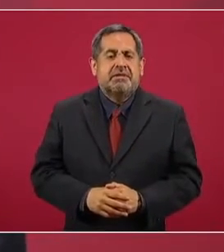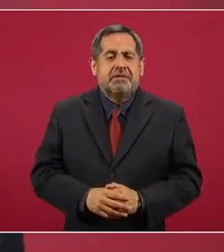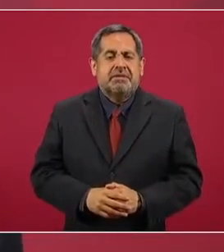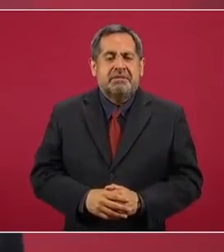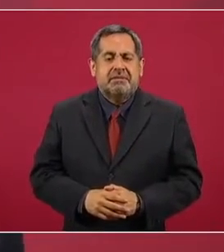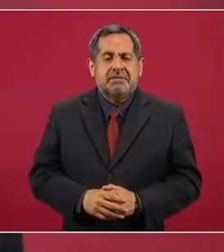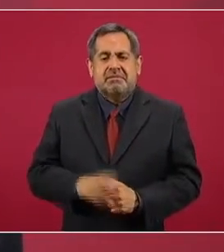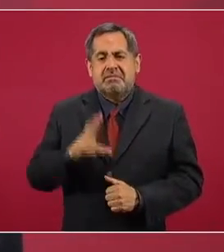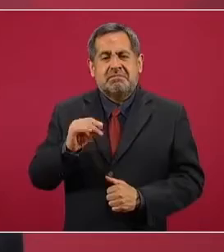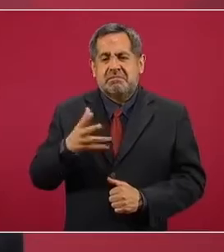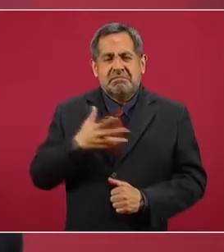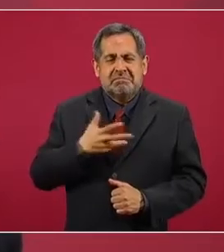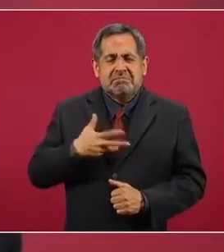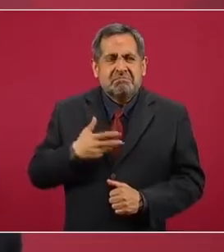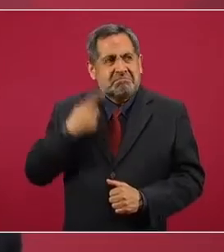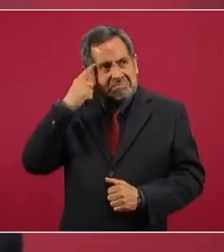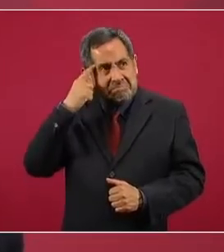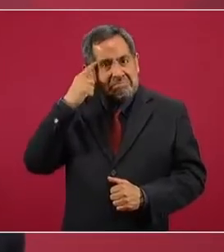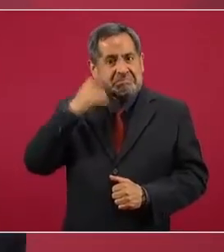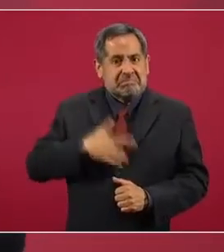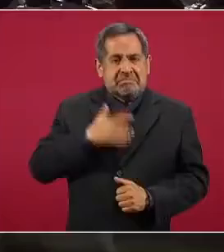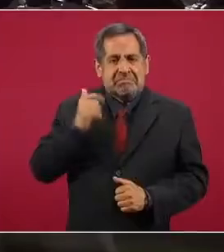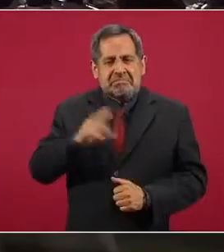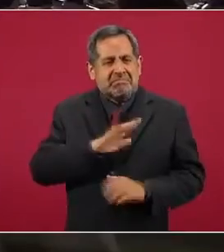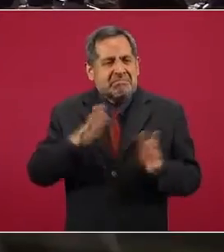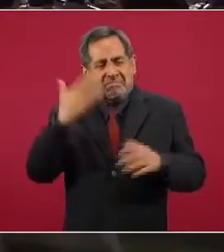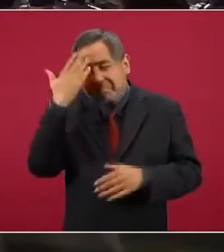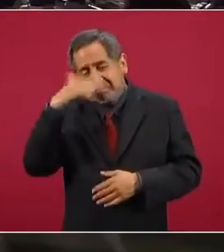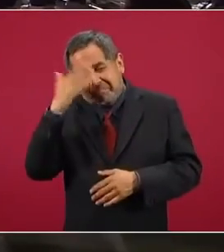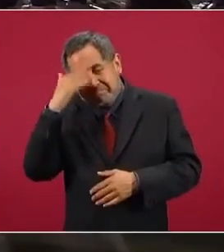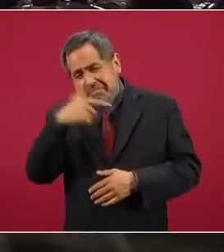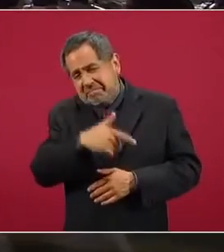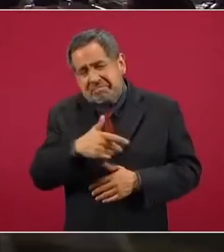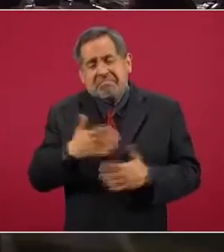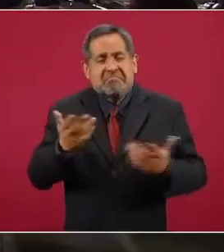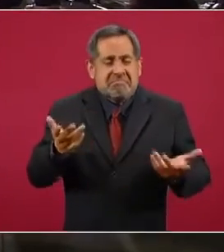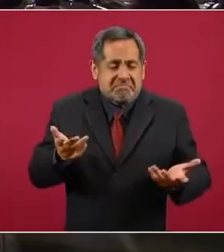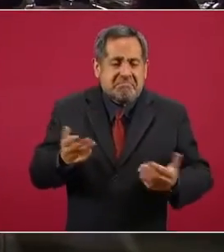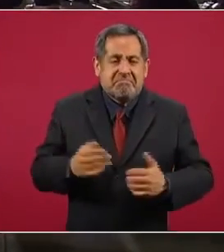no tenemos ningún interés. Ya sabemos